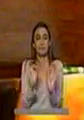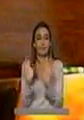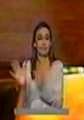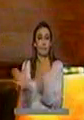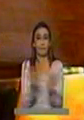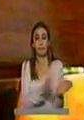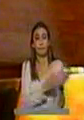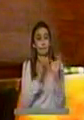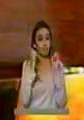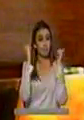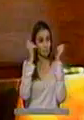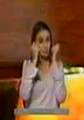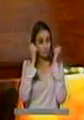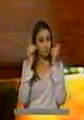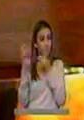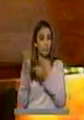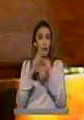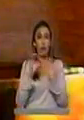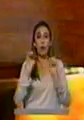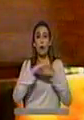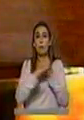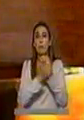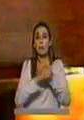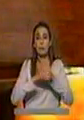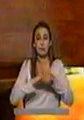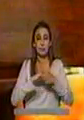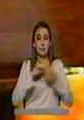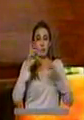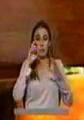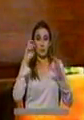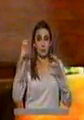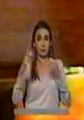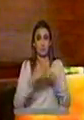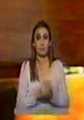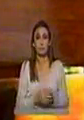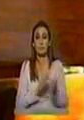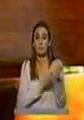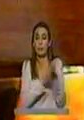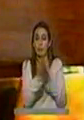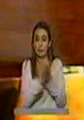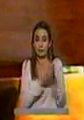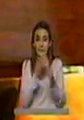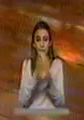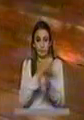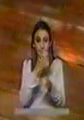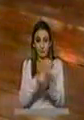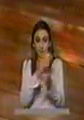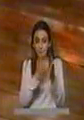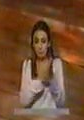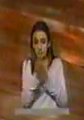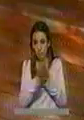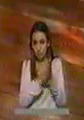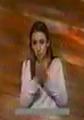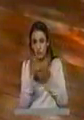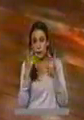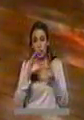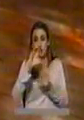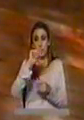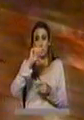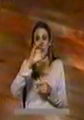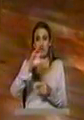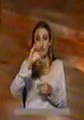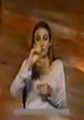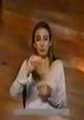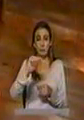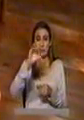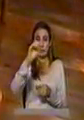llevar a cabo o aprovechar al sector turístico de la mejor manera. El café, el cacao, por ejemplo, que son productos propios de esta